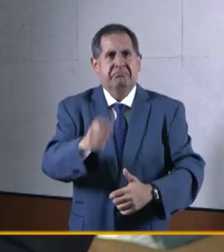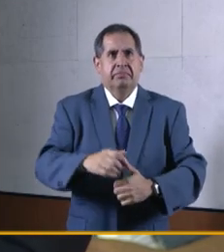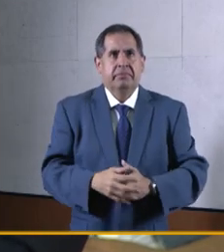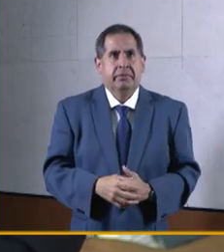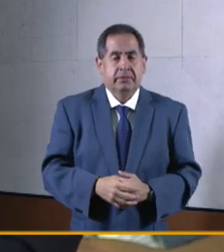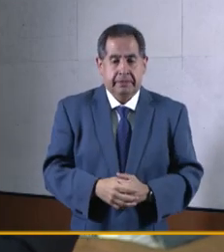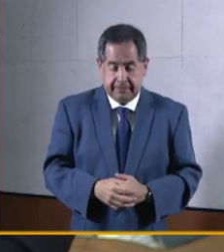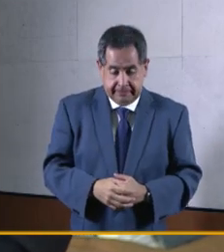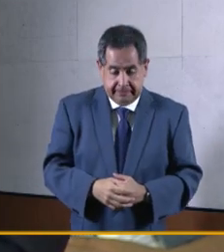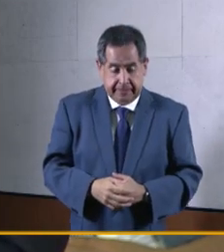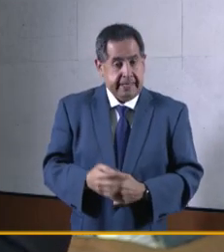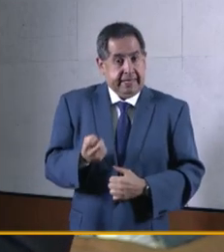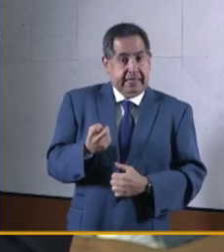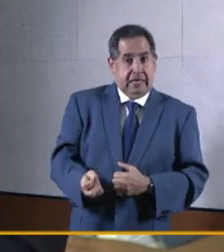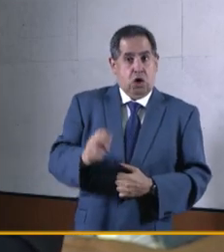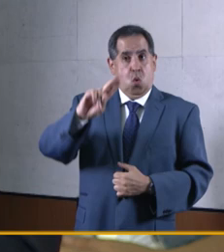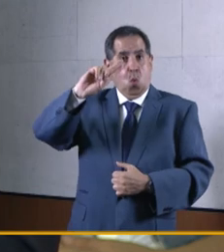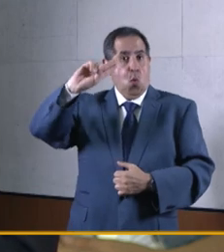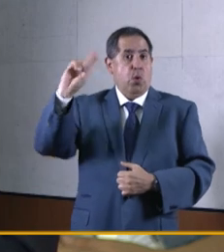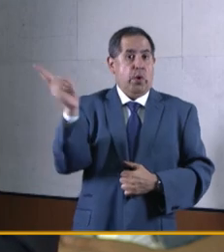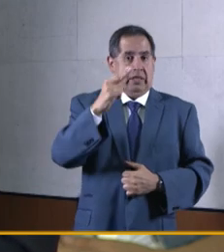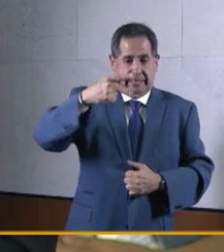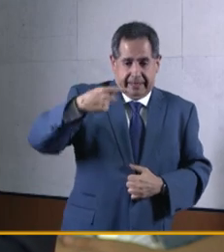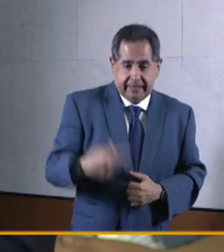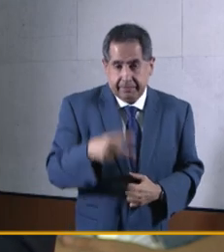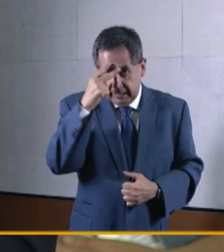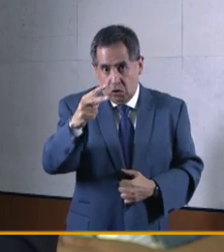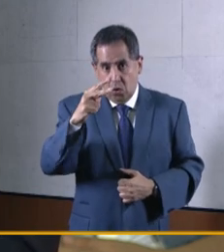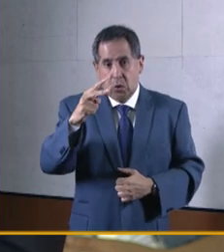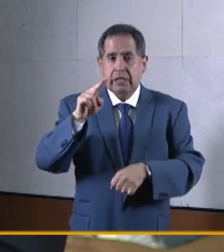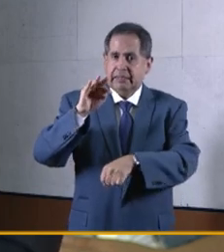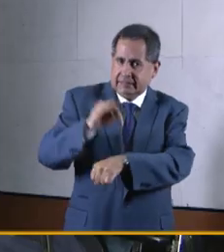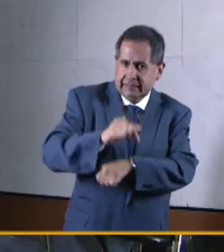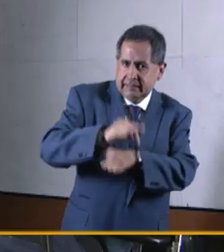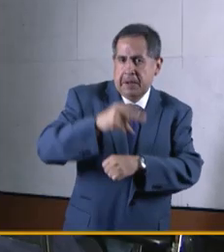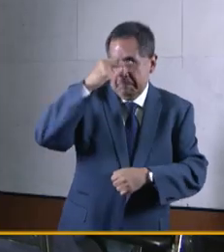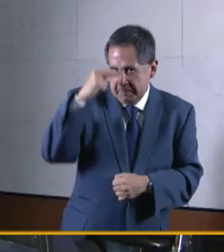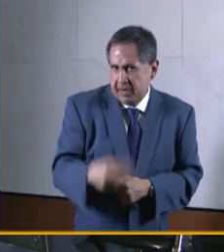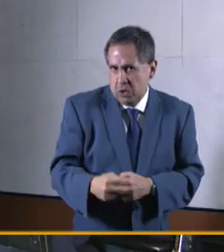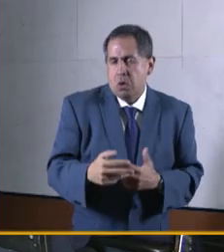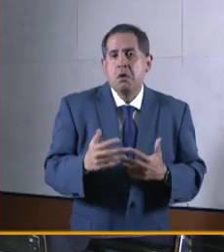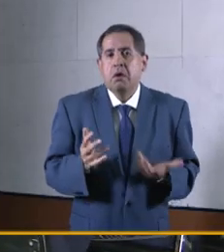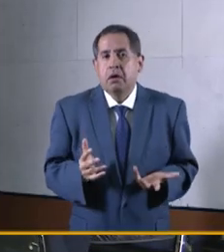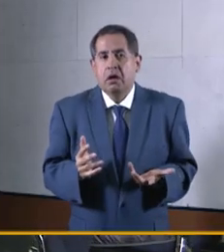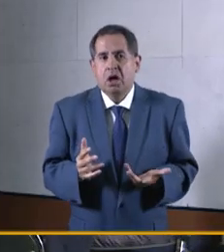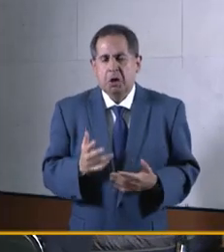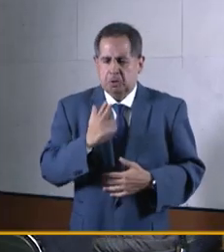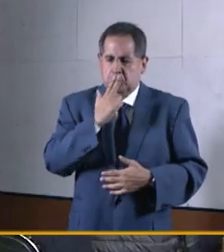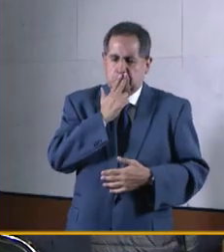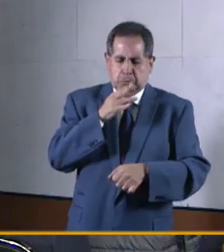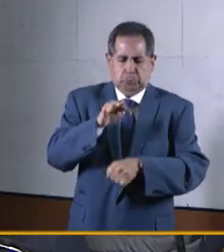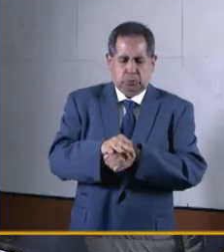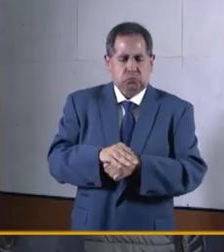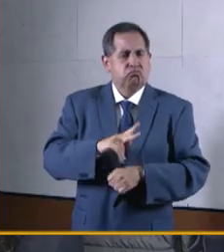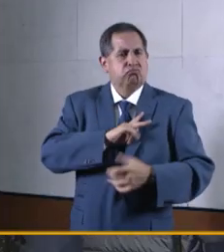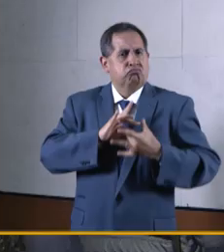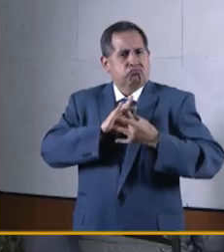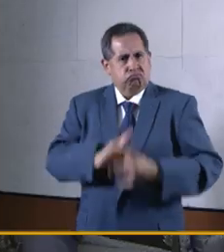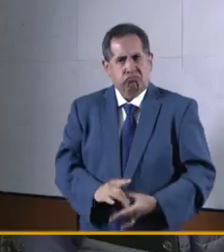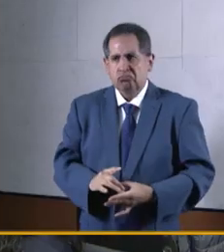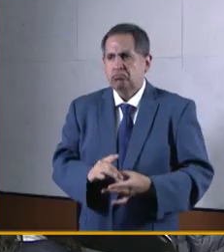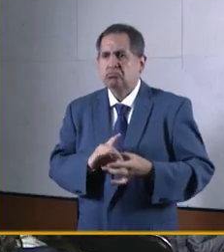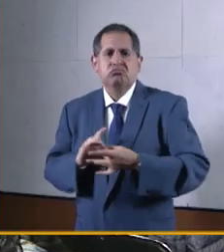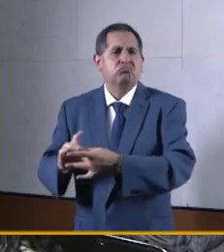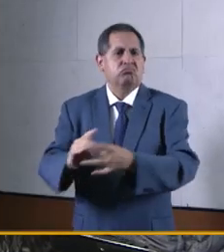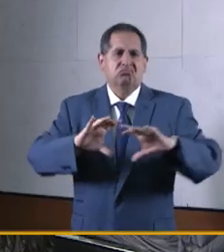esta es una universidad de méxico y para méxico no sería una patria ideal de almas sin